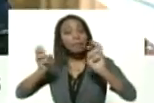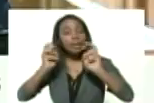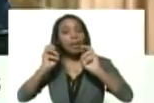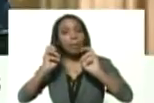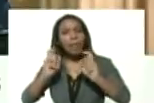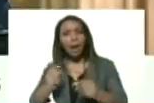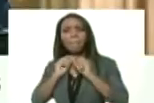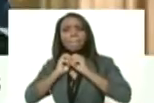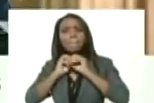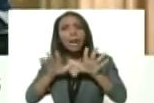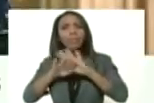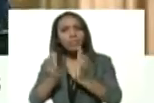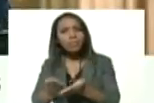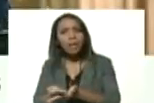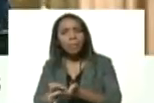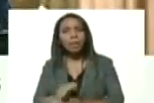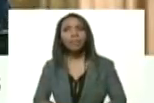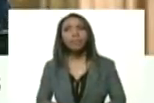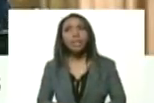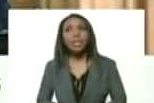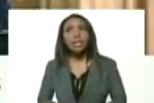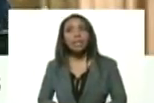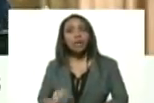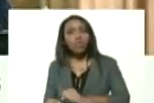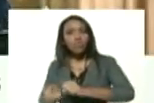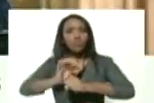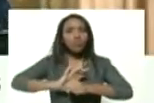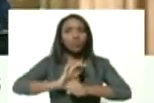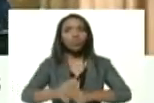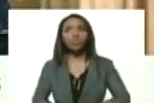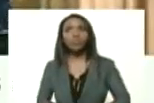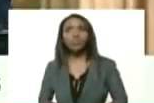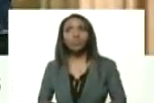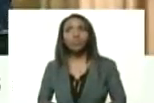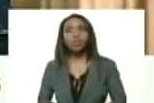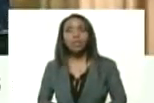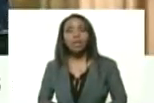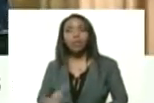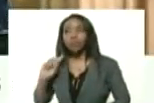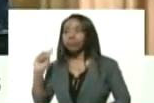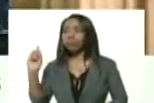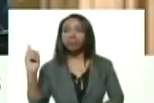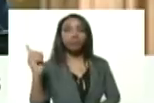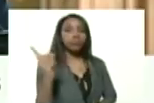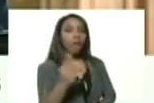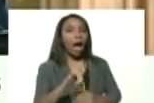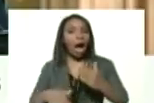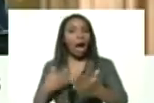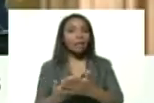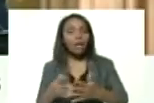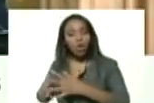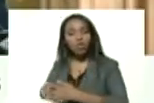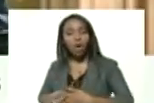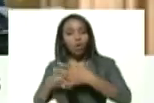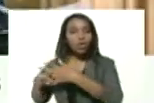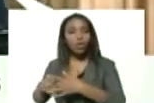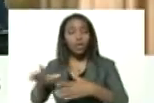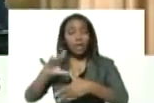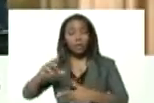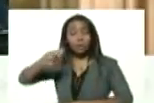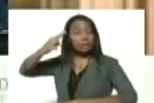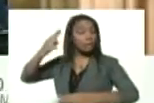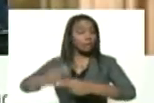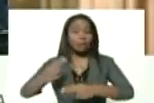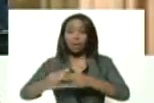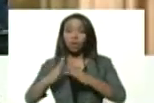pandemia el coronavirus ha girado hacia los estados unidos de norteamérica y esto es muy peligroso para